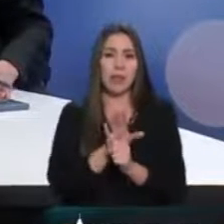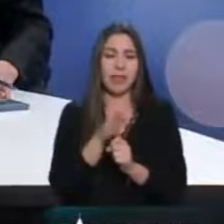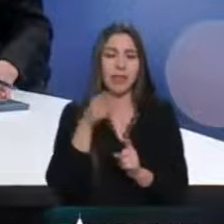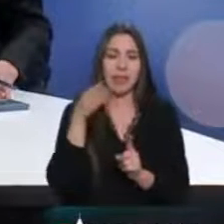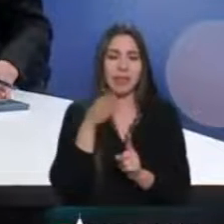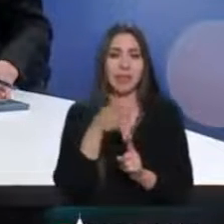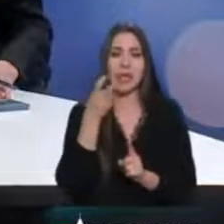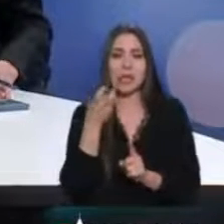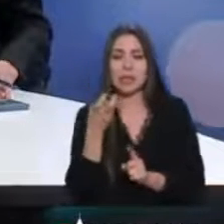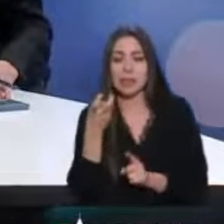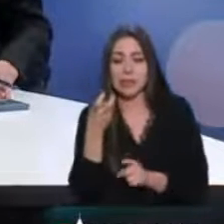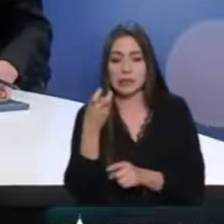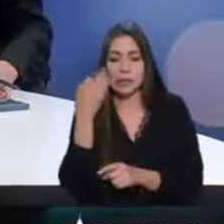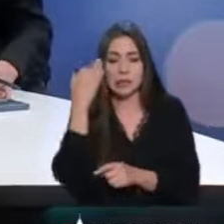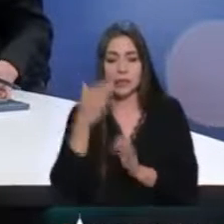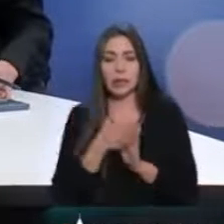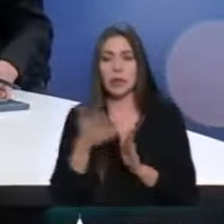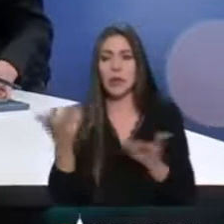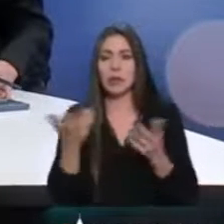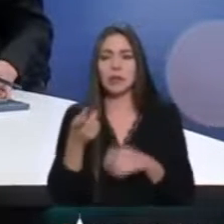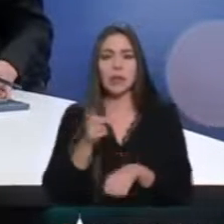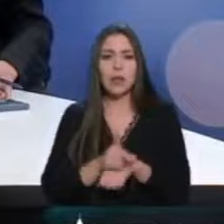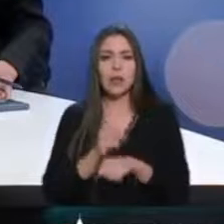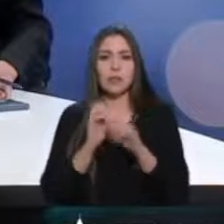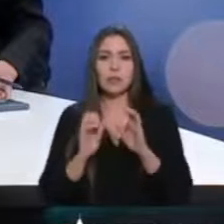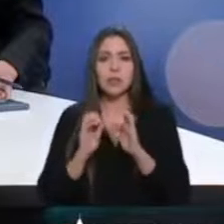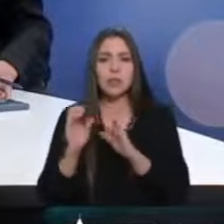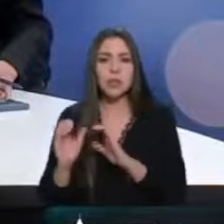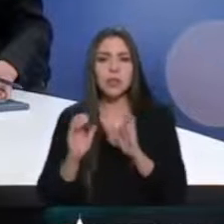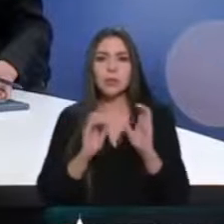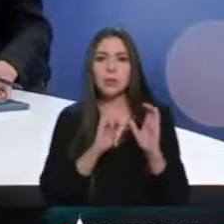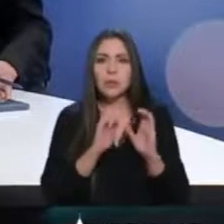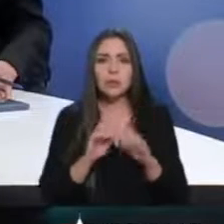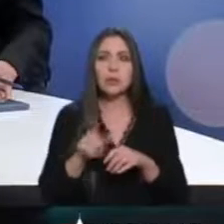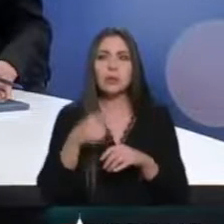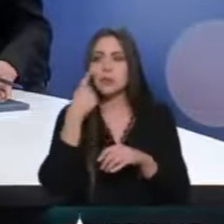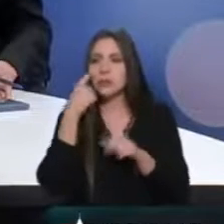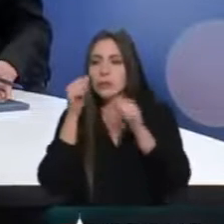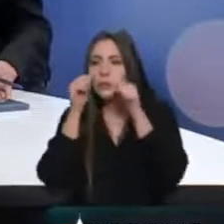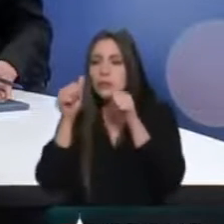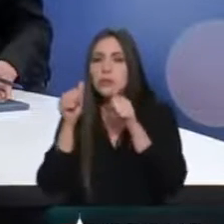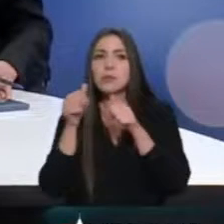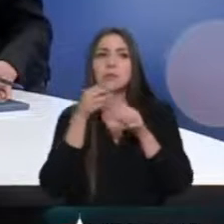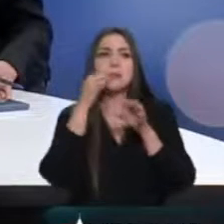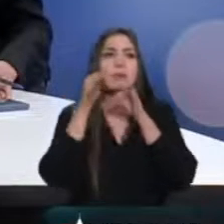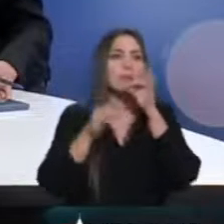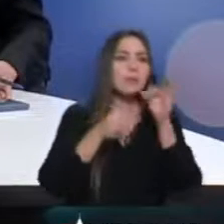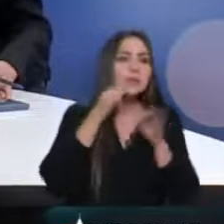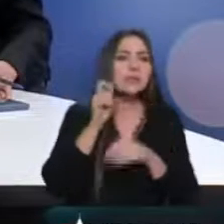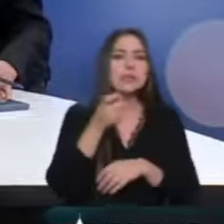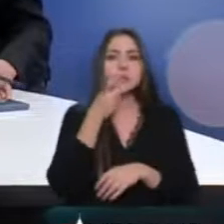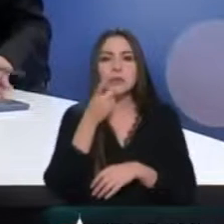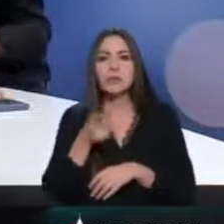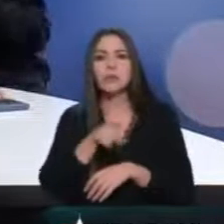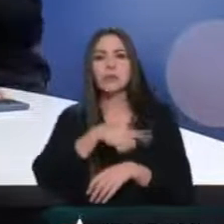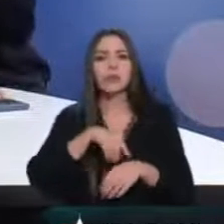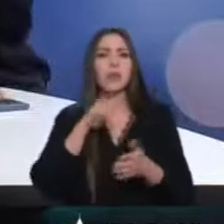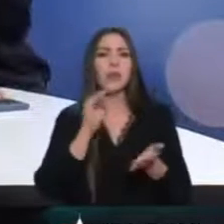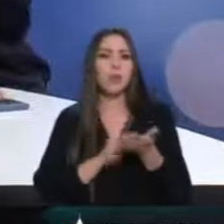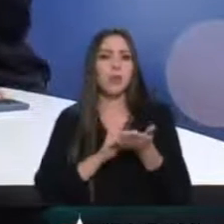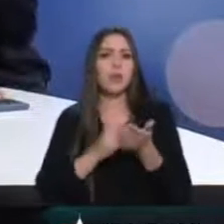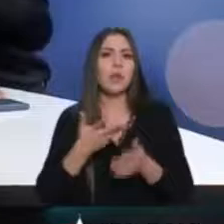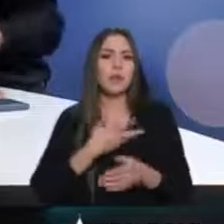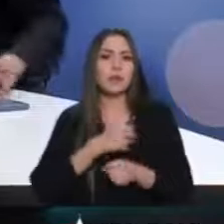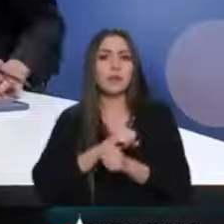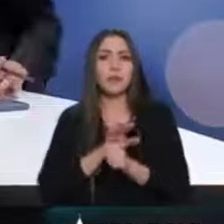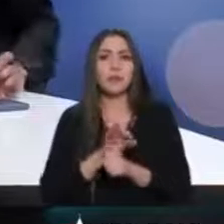año tenemos que llevarlo día a día. Es decir, ser muy cautelosos, estar atentos de los anuncios oficiales, entender que seguimos en medio de una pandemia. Yo creo